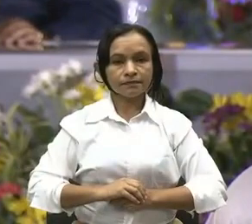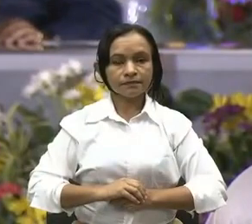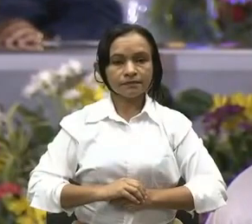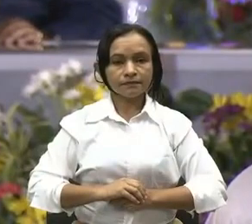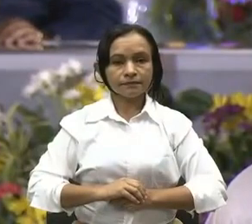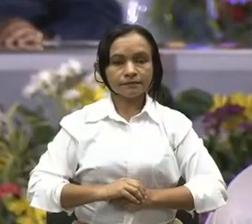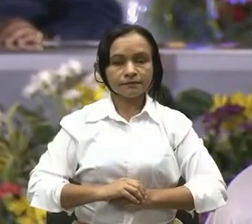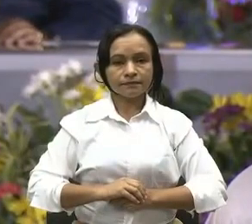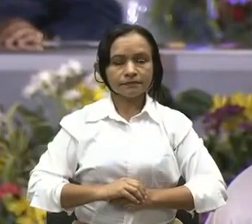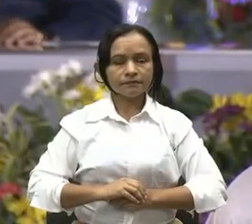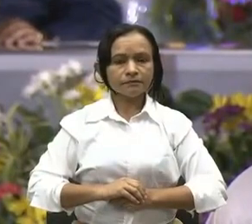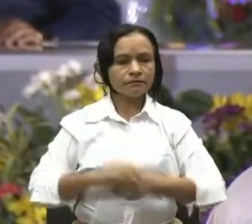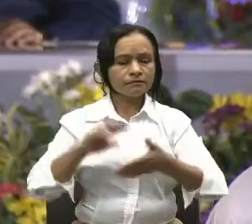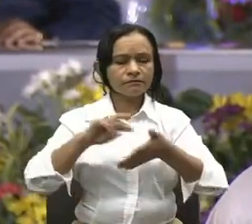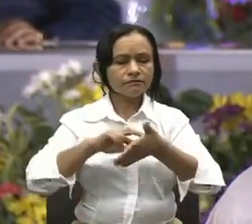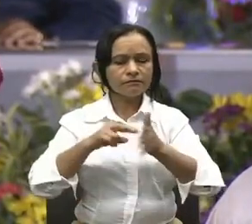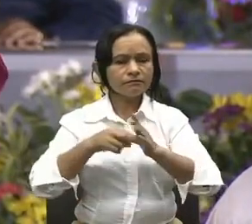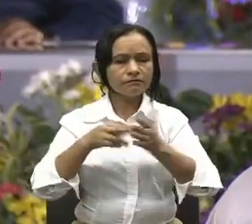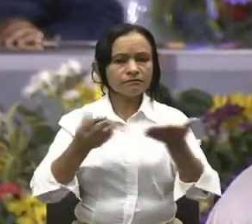Entonces,